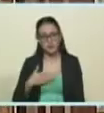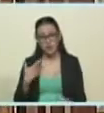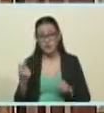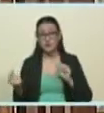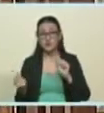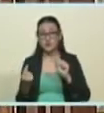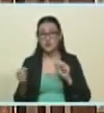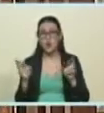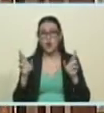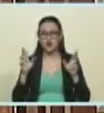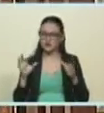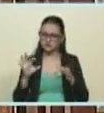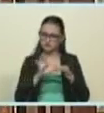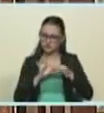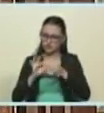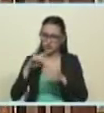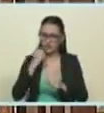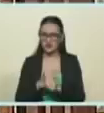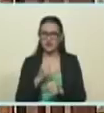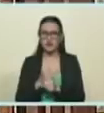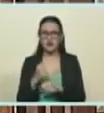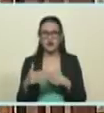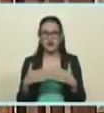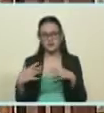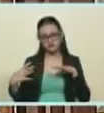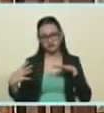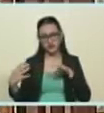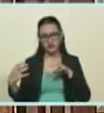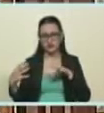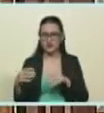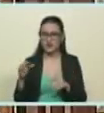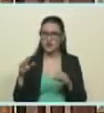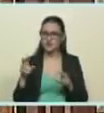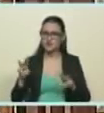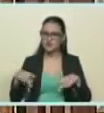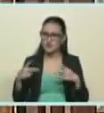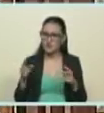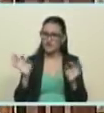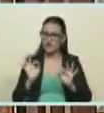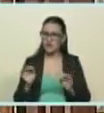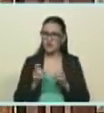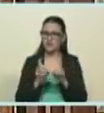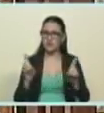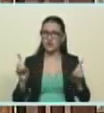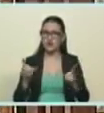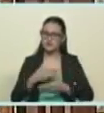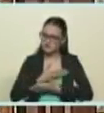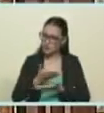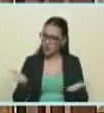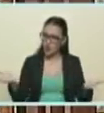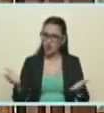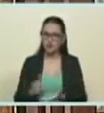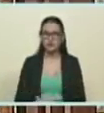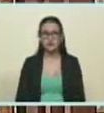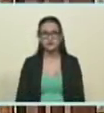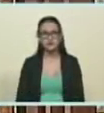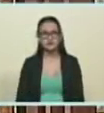dialogar, trabajar, con la cual podamos entendernos, un nuevo modelo democrático, amplio.